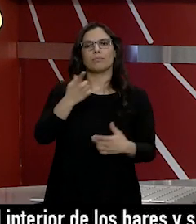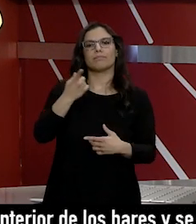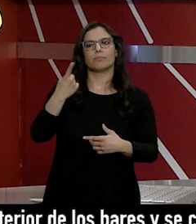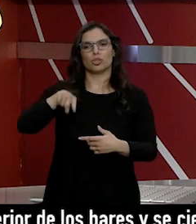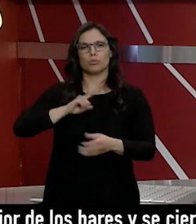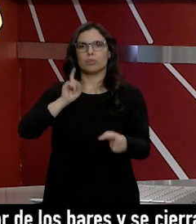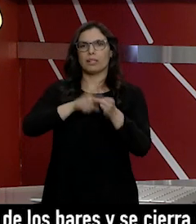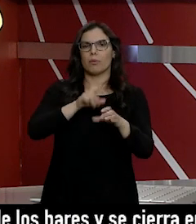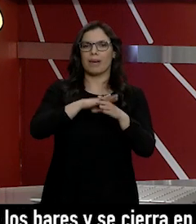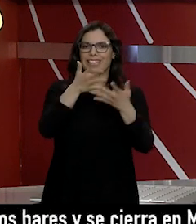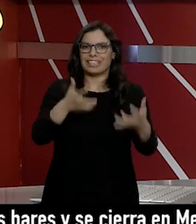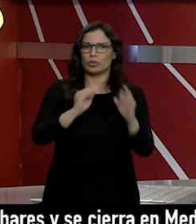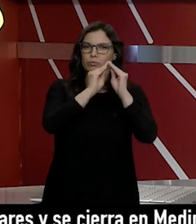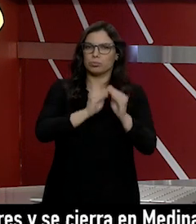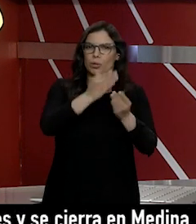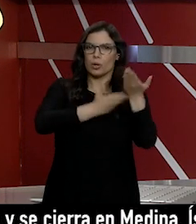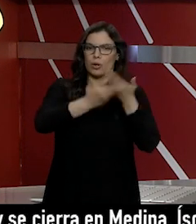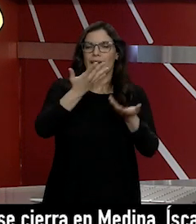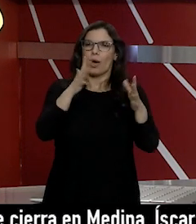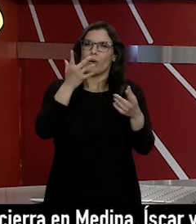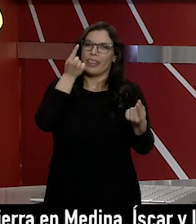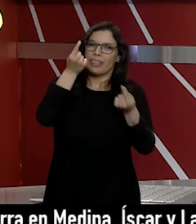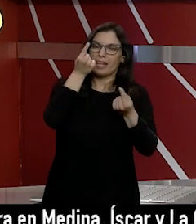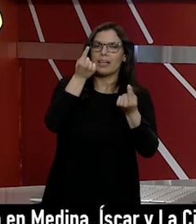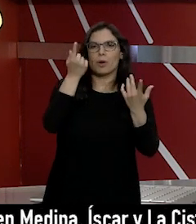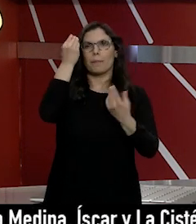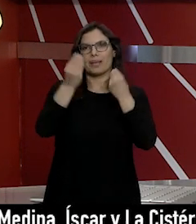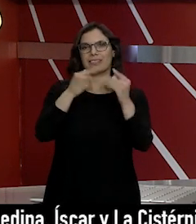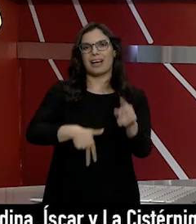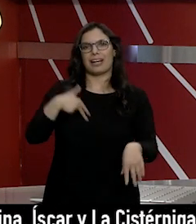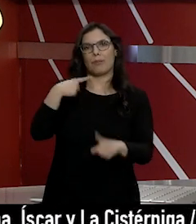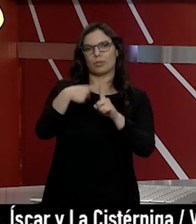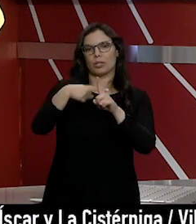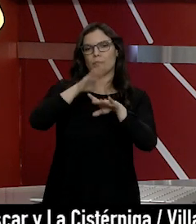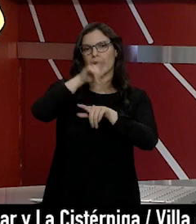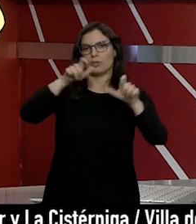la elaboración de ese texto y que, aunque con matices, creen que será positivo para los